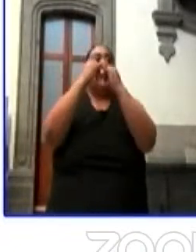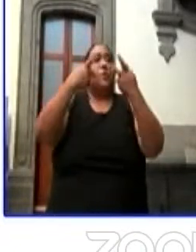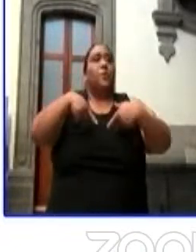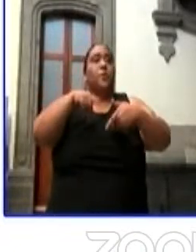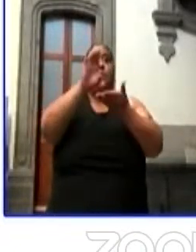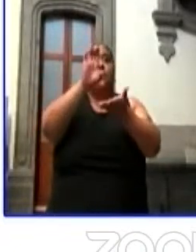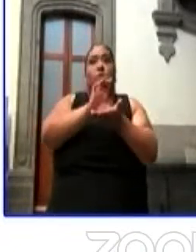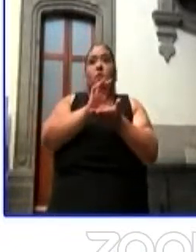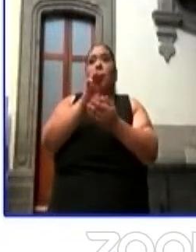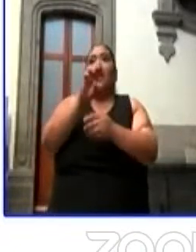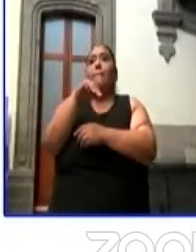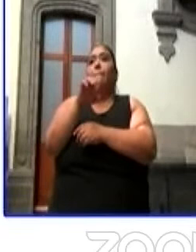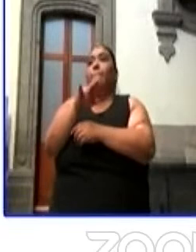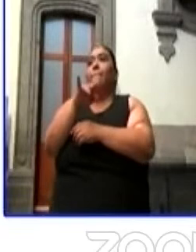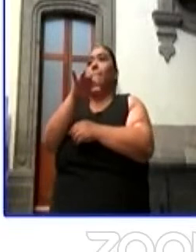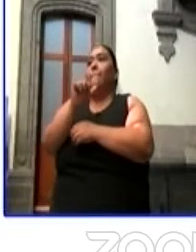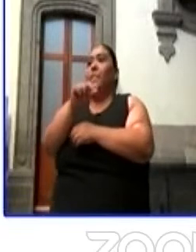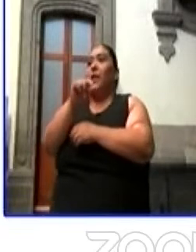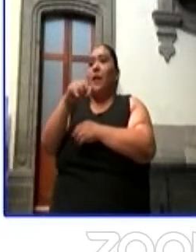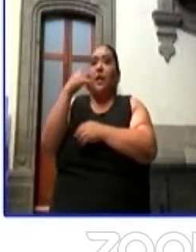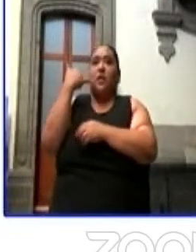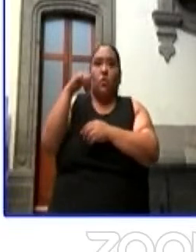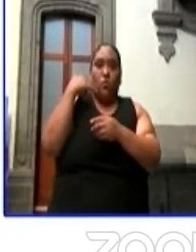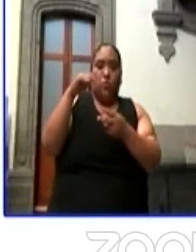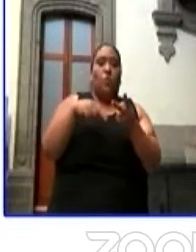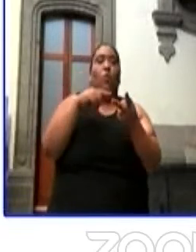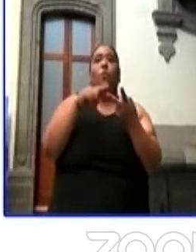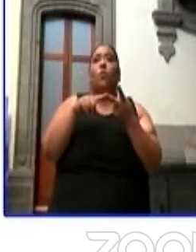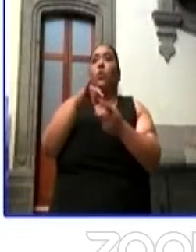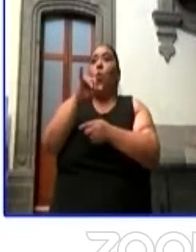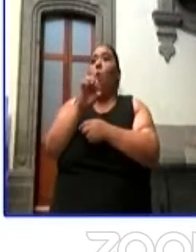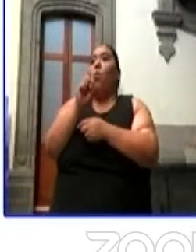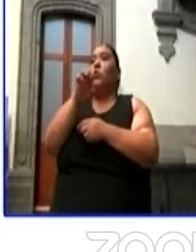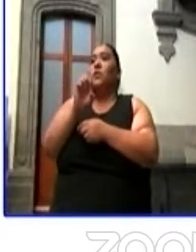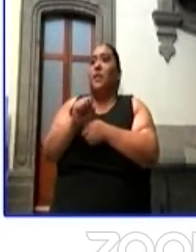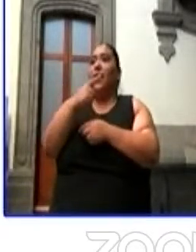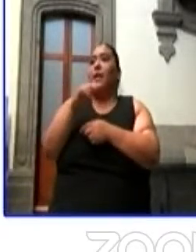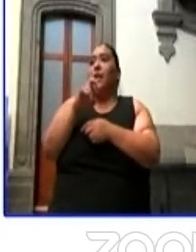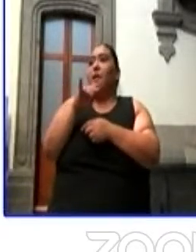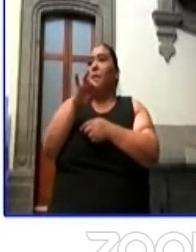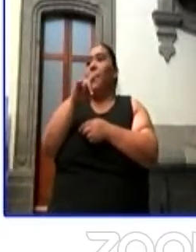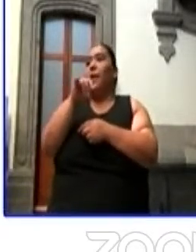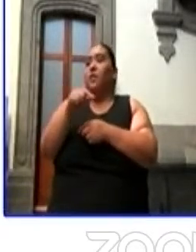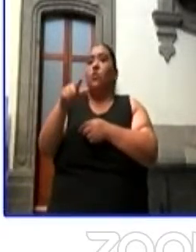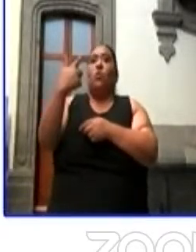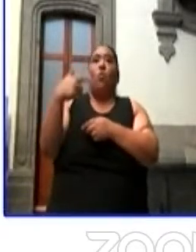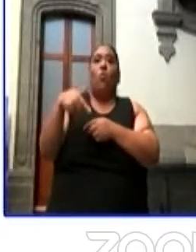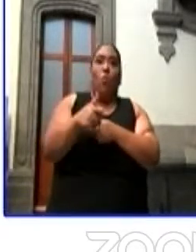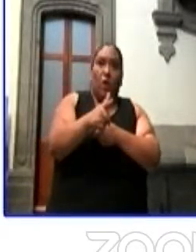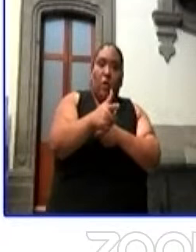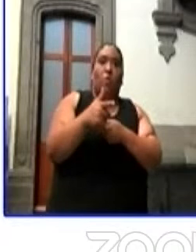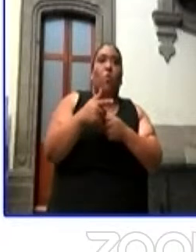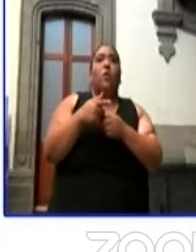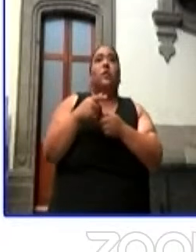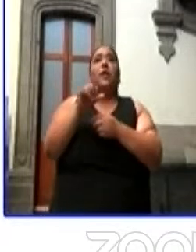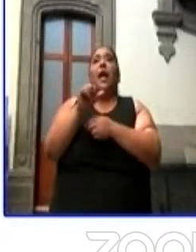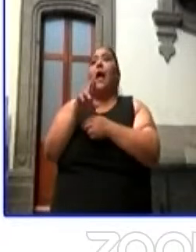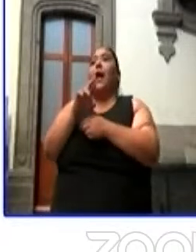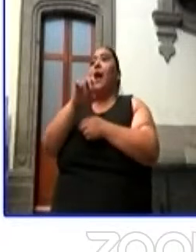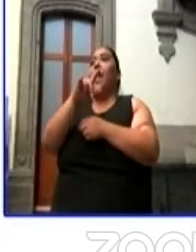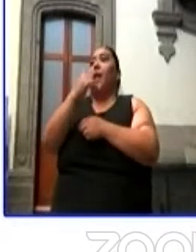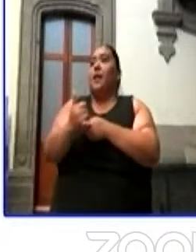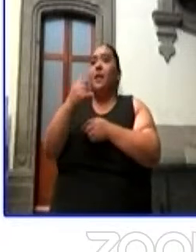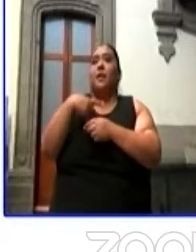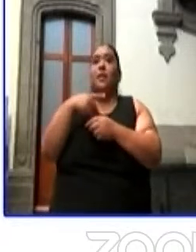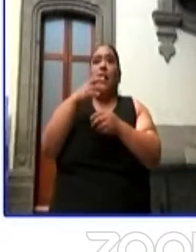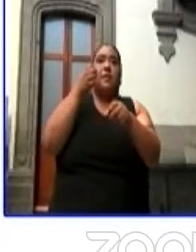María Teresa Vaqueiro de Yucatán, a José Grimaldo Colmenero de Guanajuato y Areli Fuentes del Estado